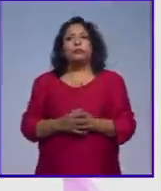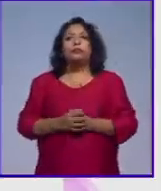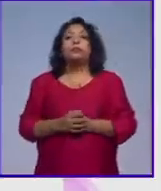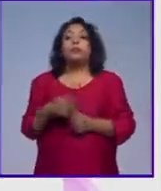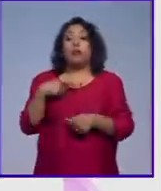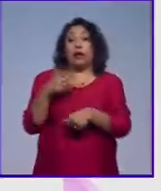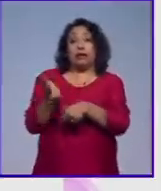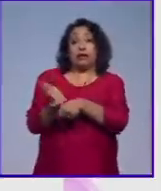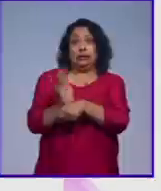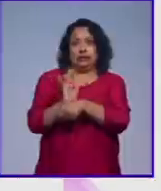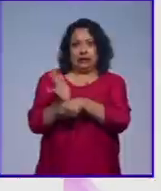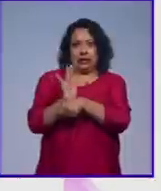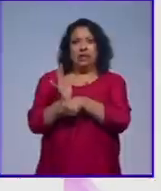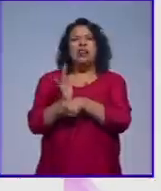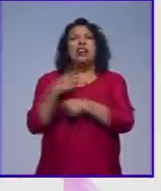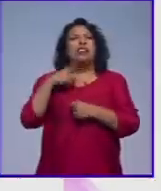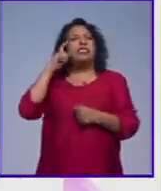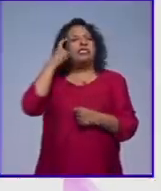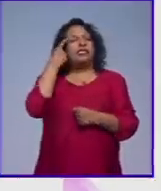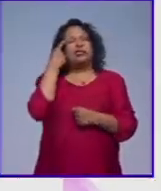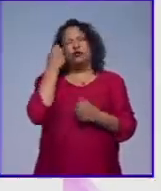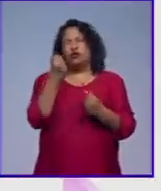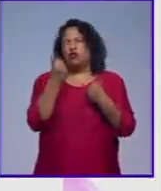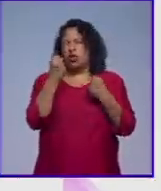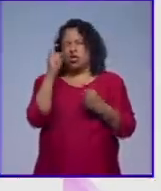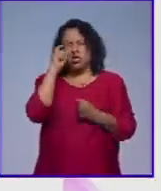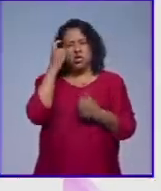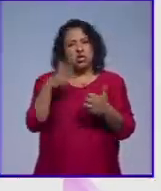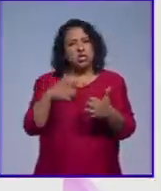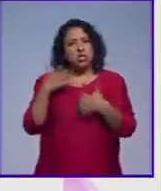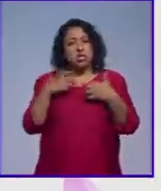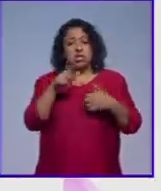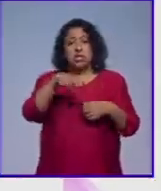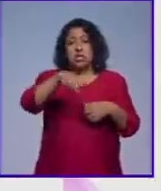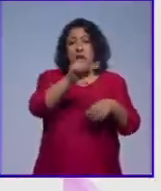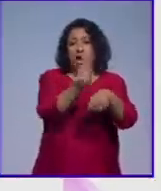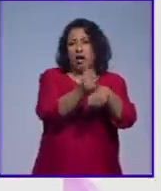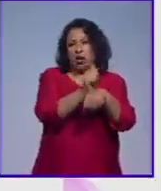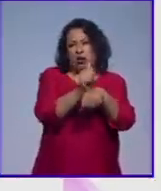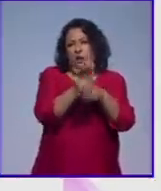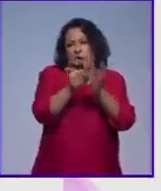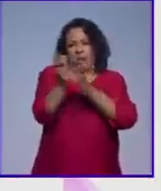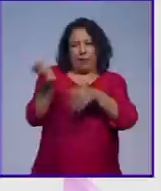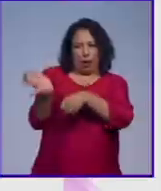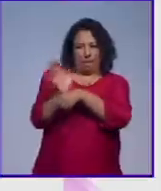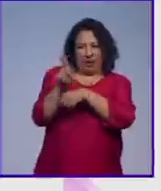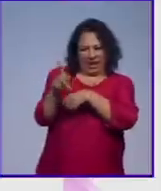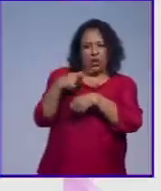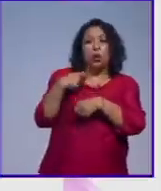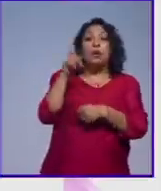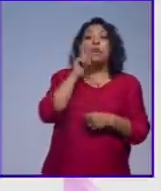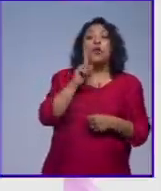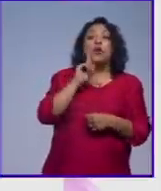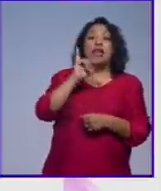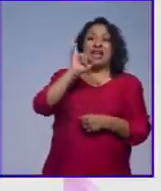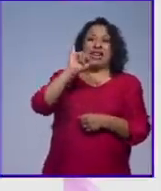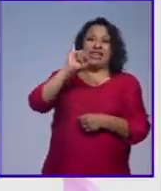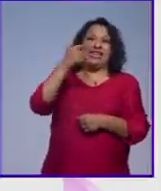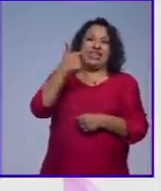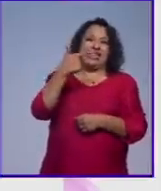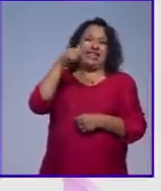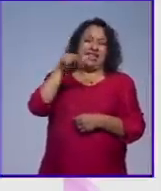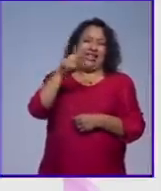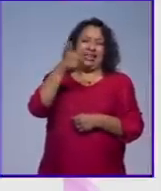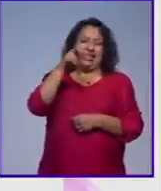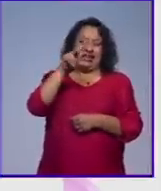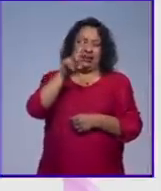En el cine se enojaba profundamente cuando el actor, en este caso, en esta película, la actriz Ingrid Bergman,